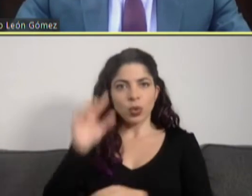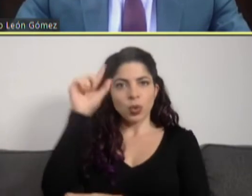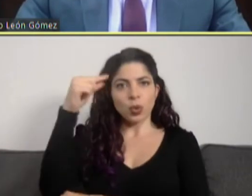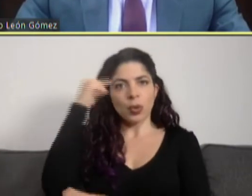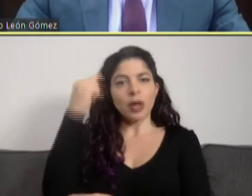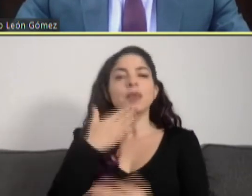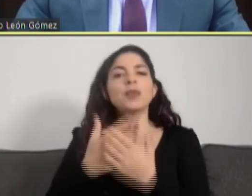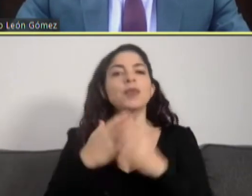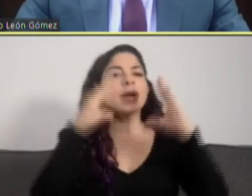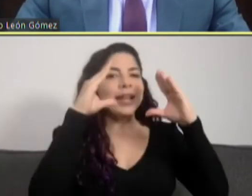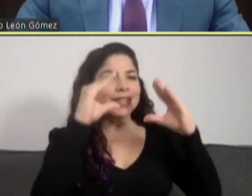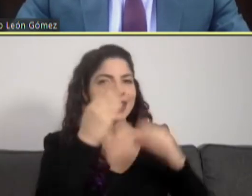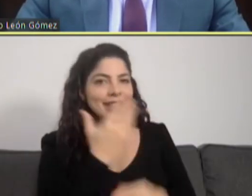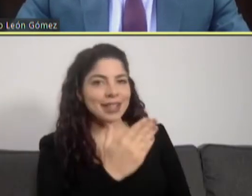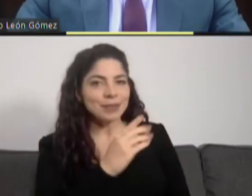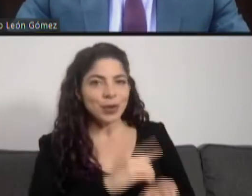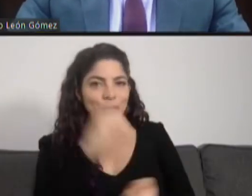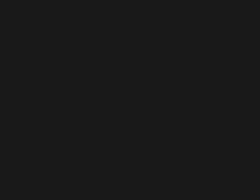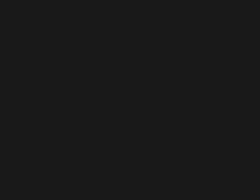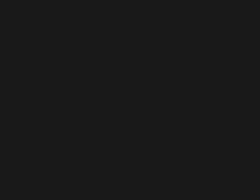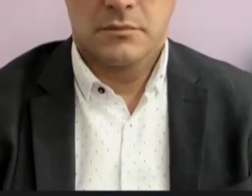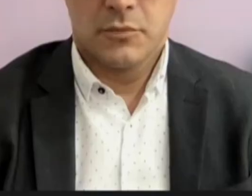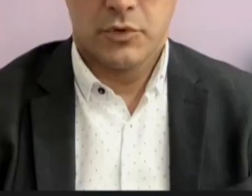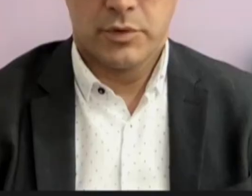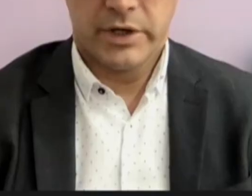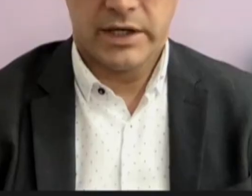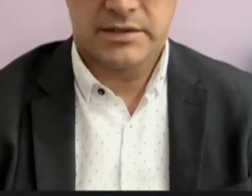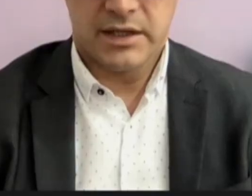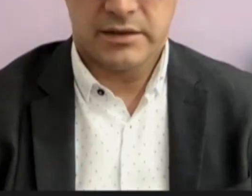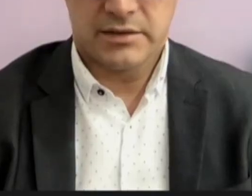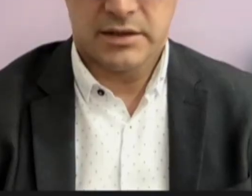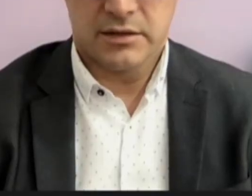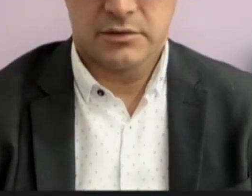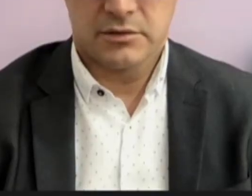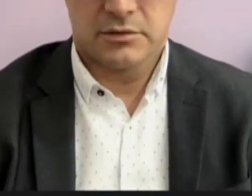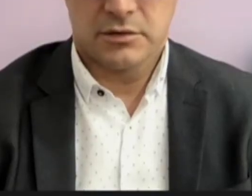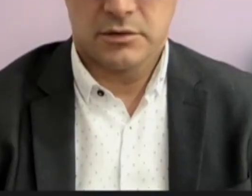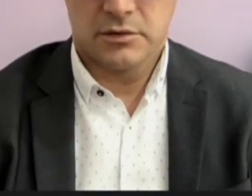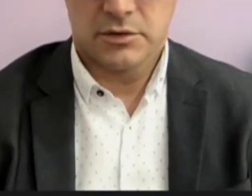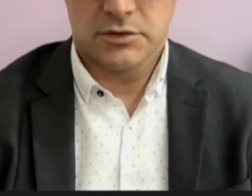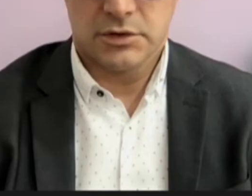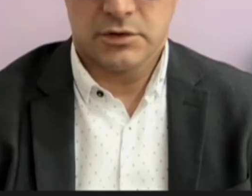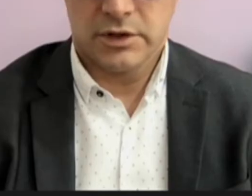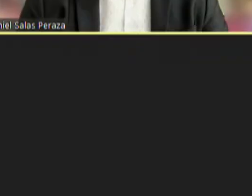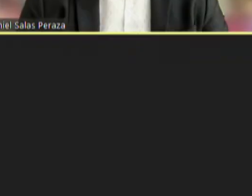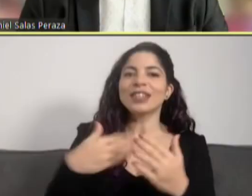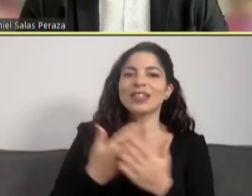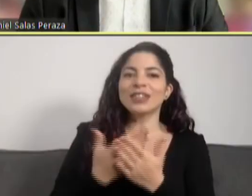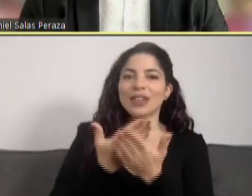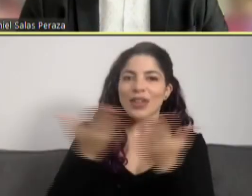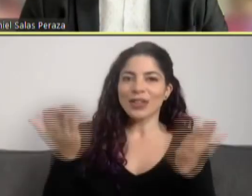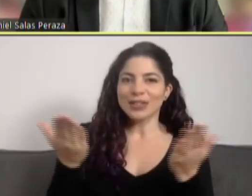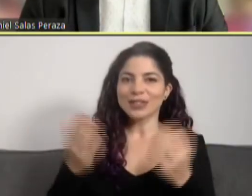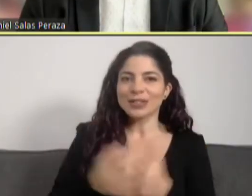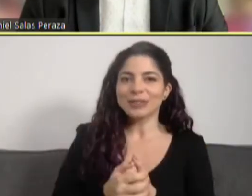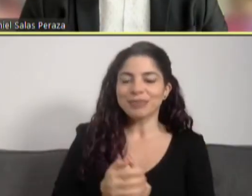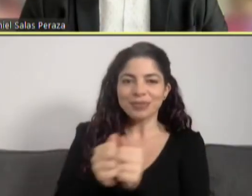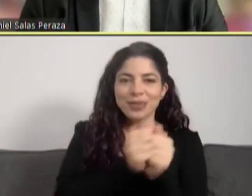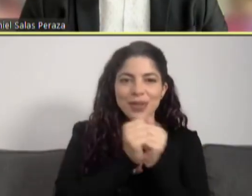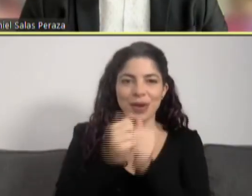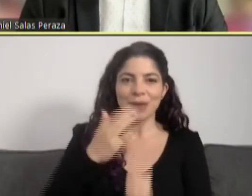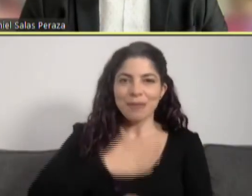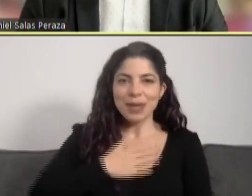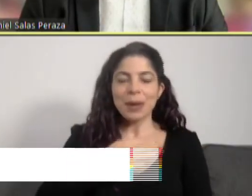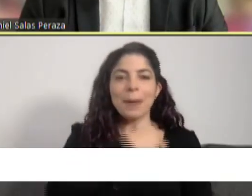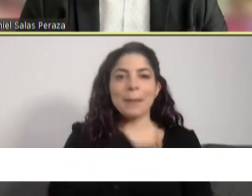Muy buenas tardes, doctor Salas. Muy buenas tardes a todos y todas los que me acompañan, miembros